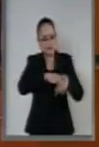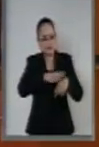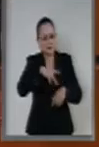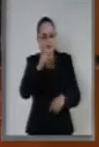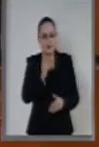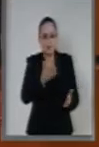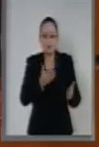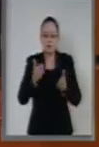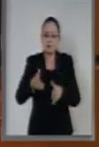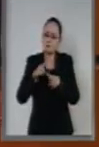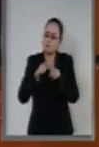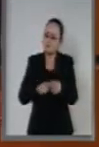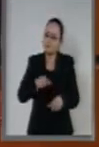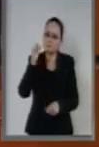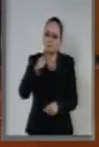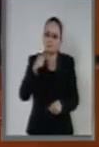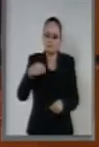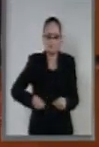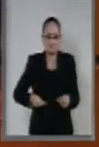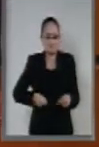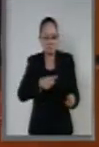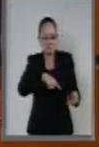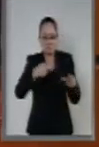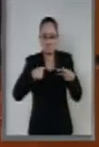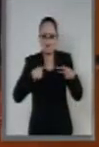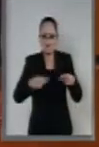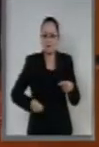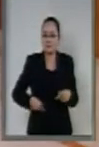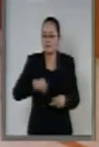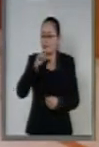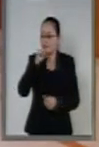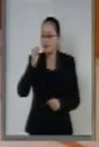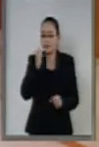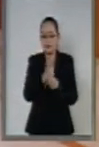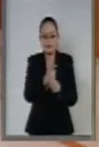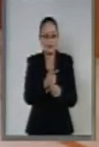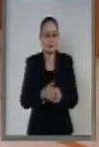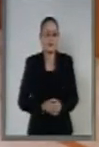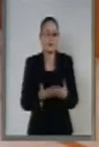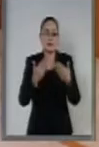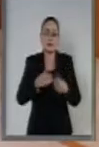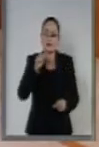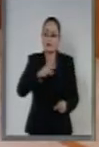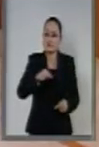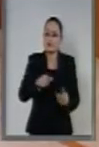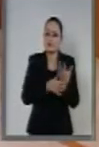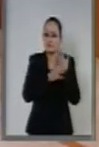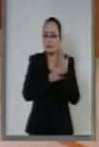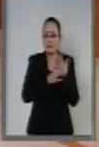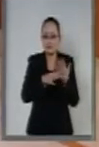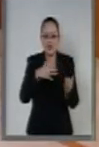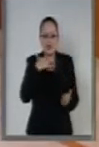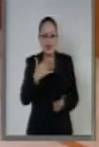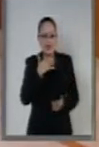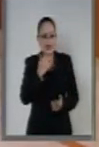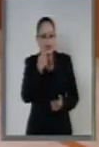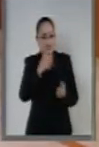vamos a seguir sin culpables por ahí dicen que la corrupción es un fenómeno